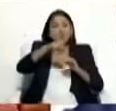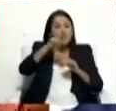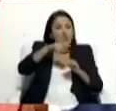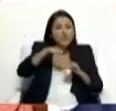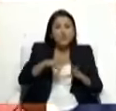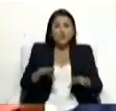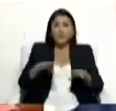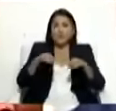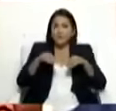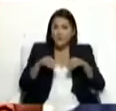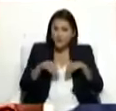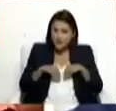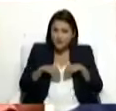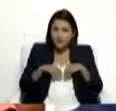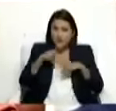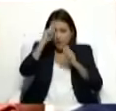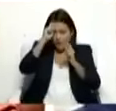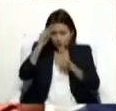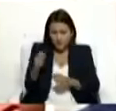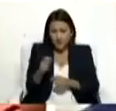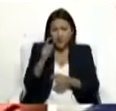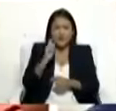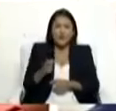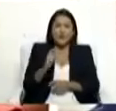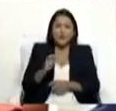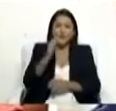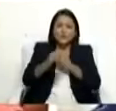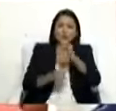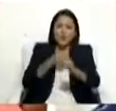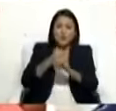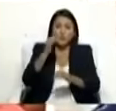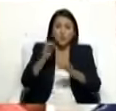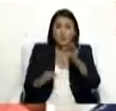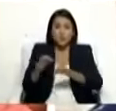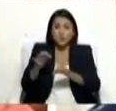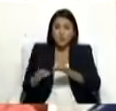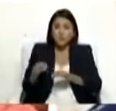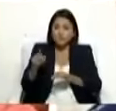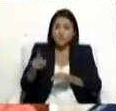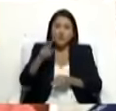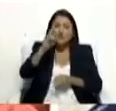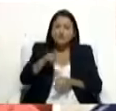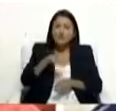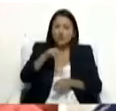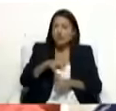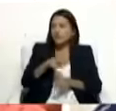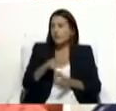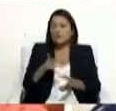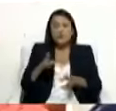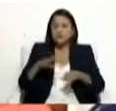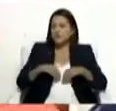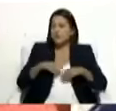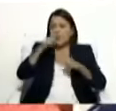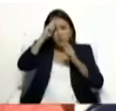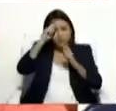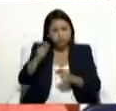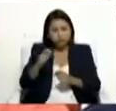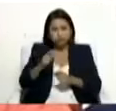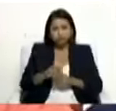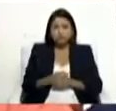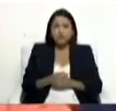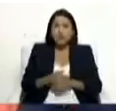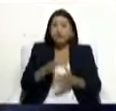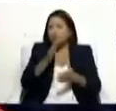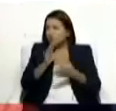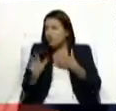bolivariana. Jamás se ha reconocido, jamás, la jurisdicción de la Corte Internacional de Justicia a los efectos de la